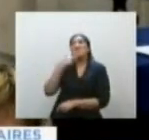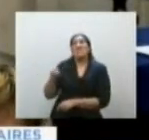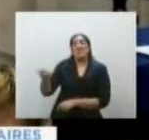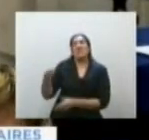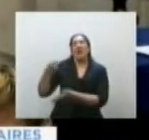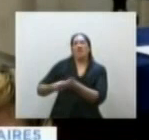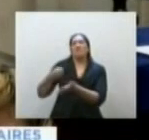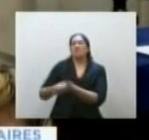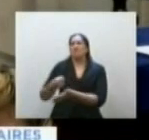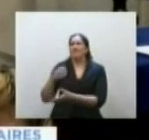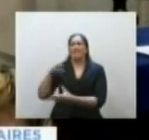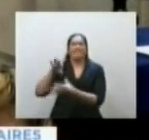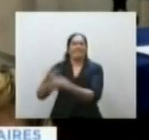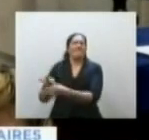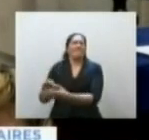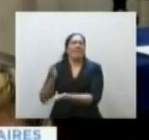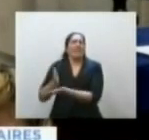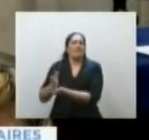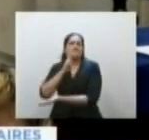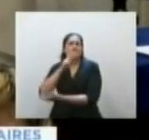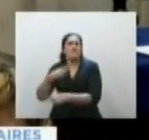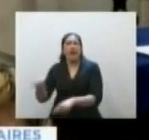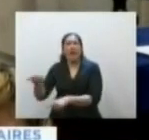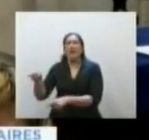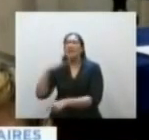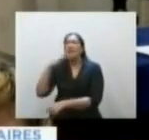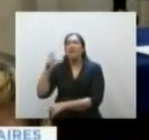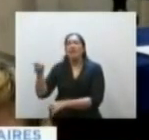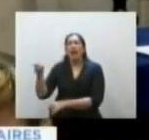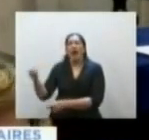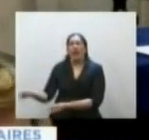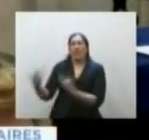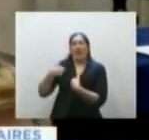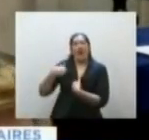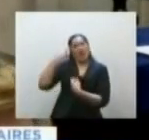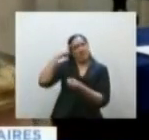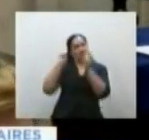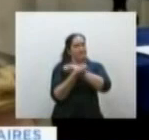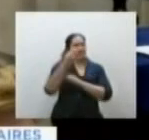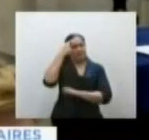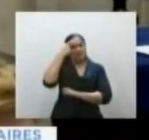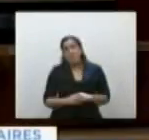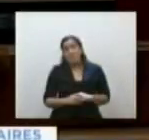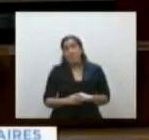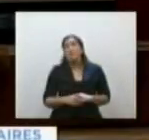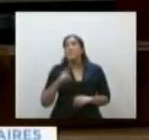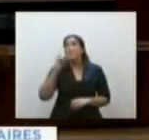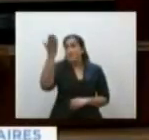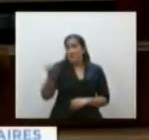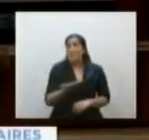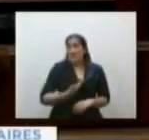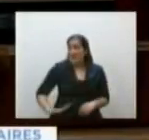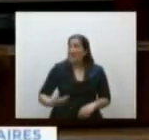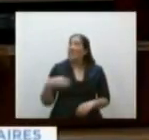acompañado también. Porque todas las veces que nosotros ampliamos derechos en la Argentina fue con gran apoyo del Poder Ejecutivo. Ningún